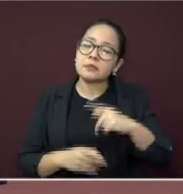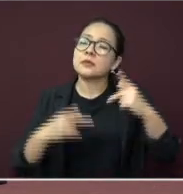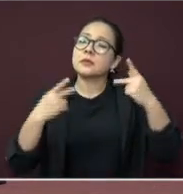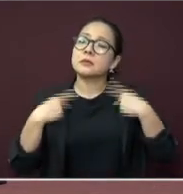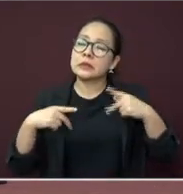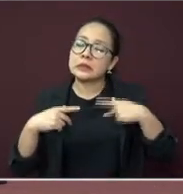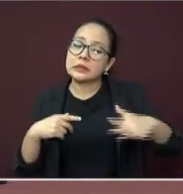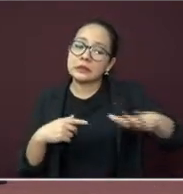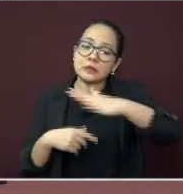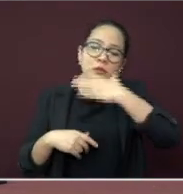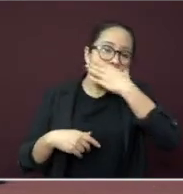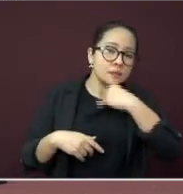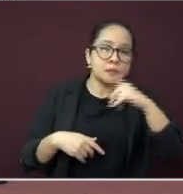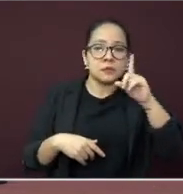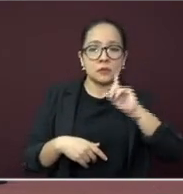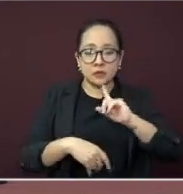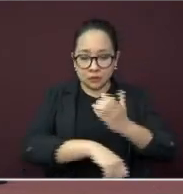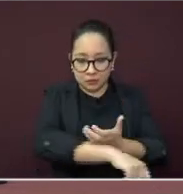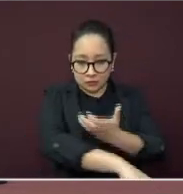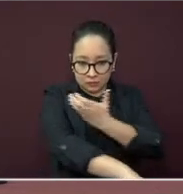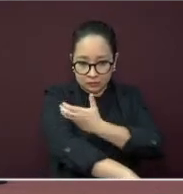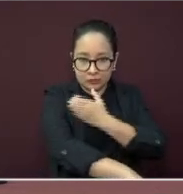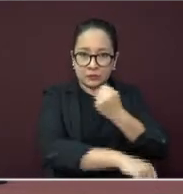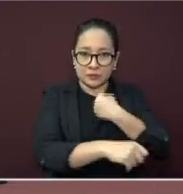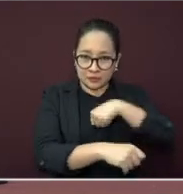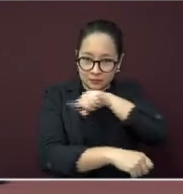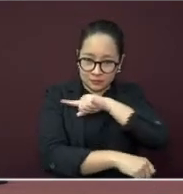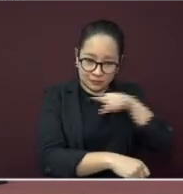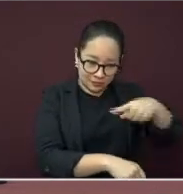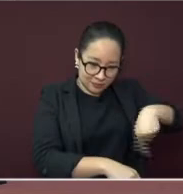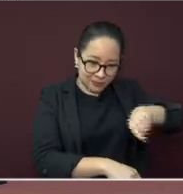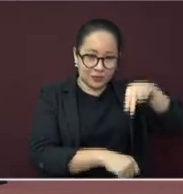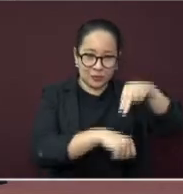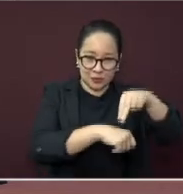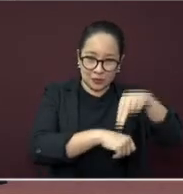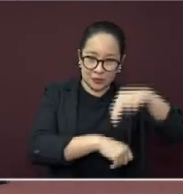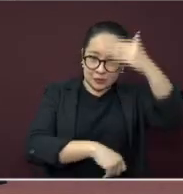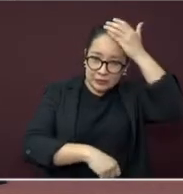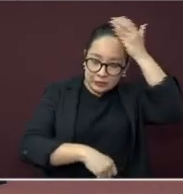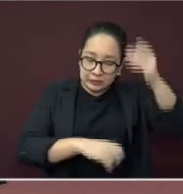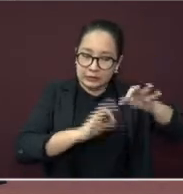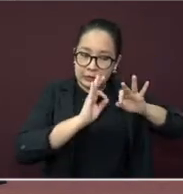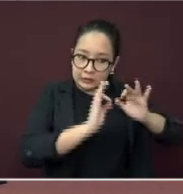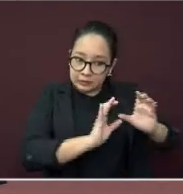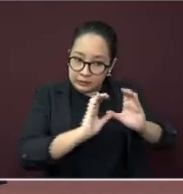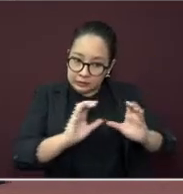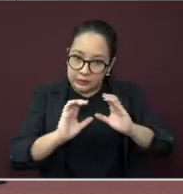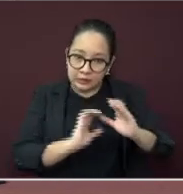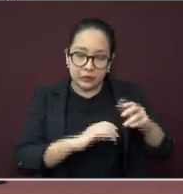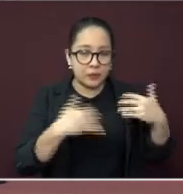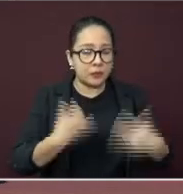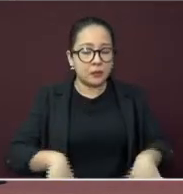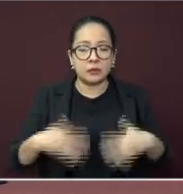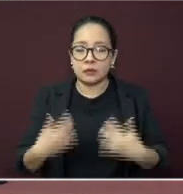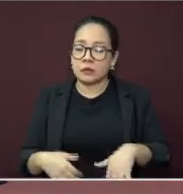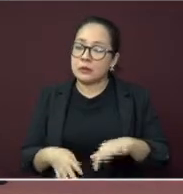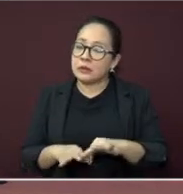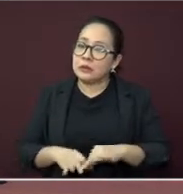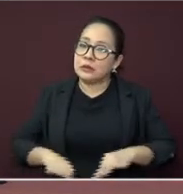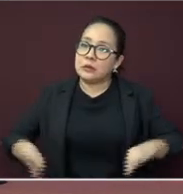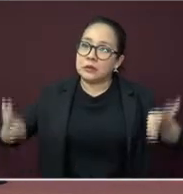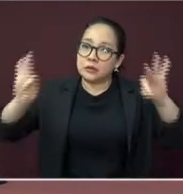y los compañeros trabajadores de la salud temas que son de gran